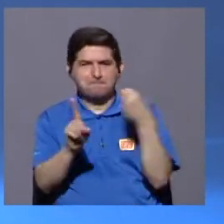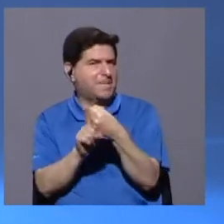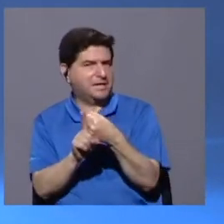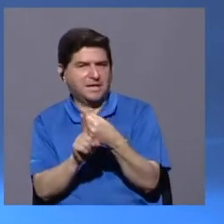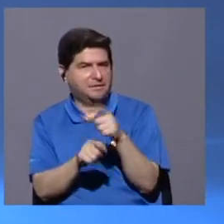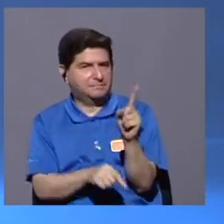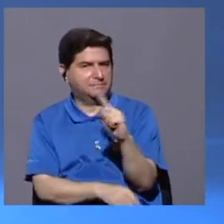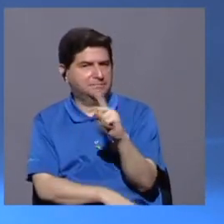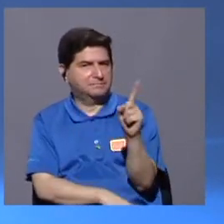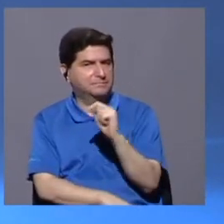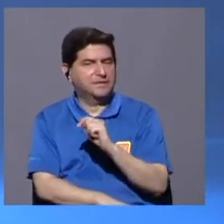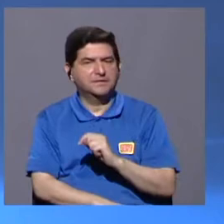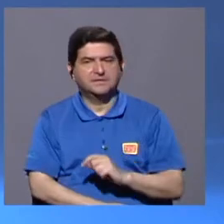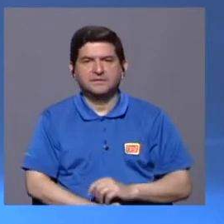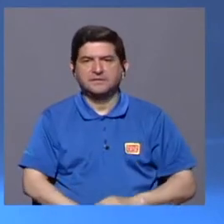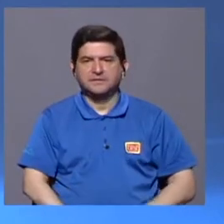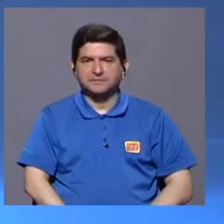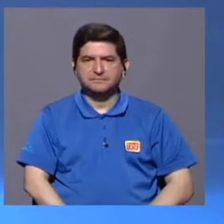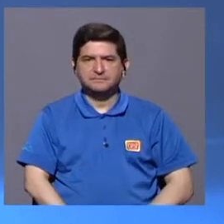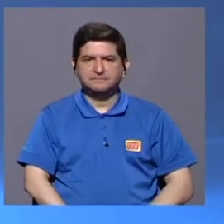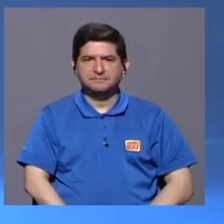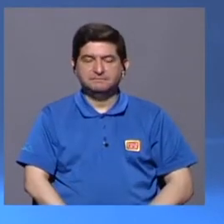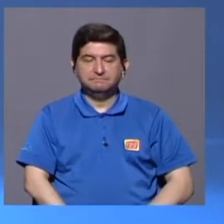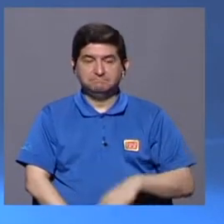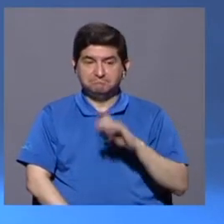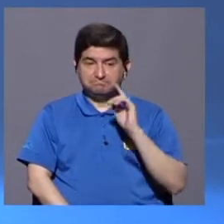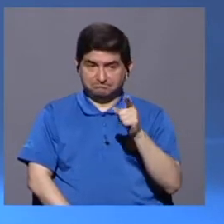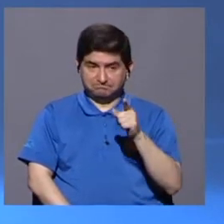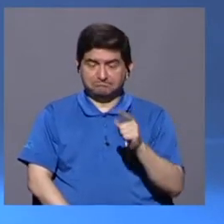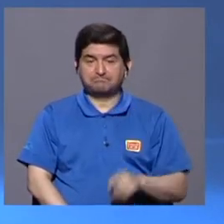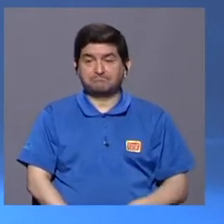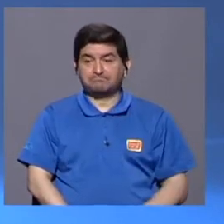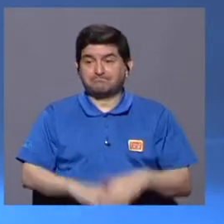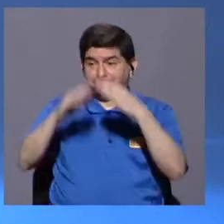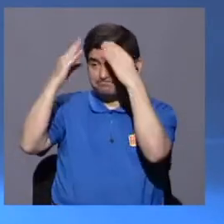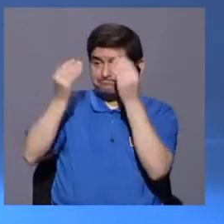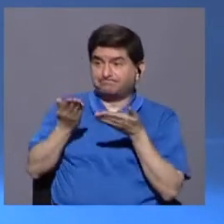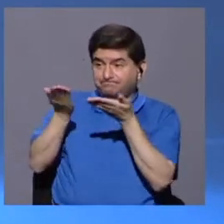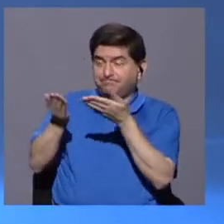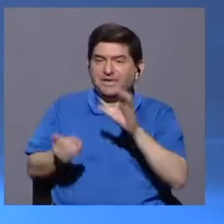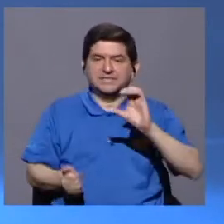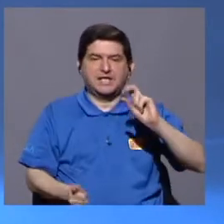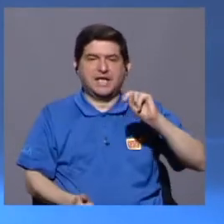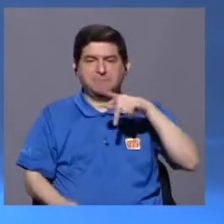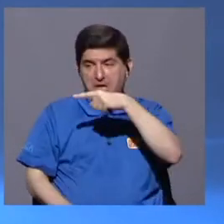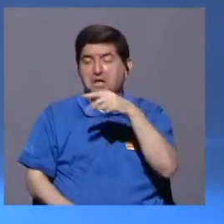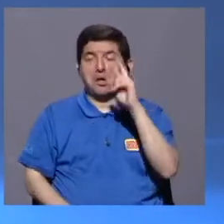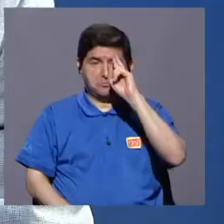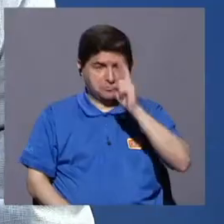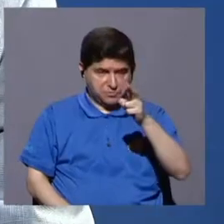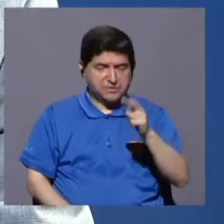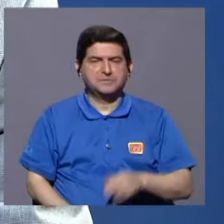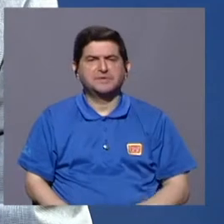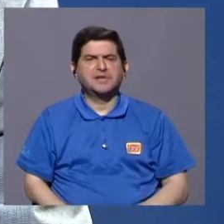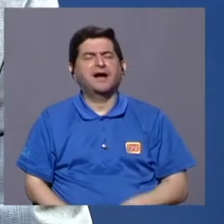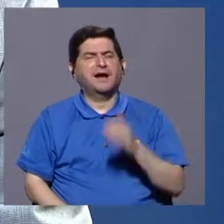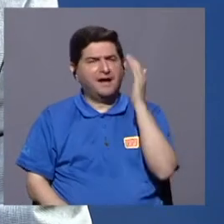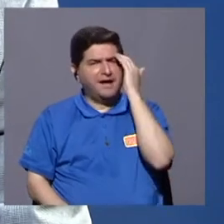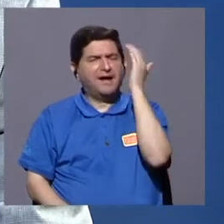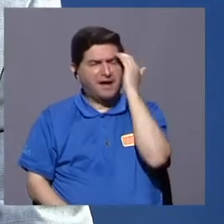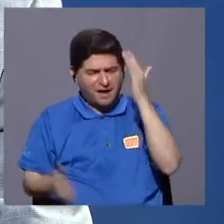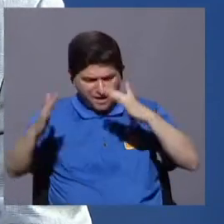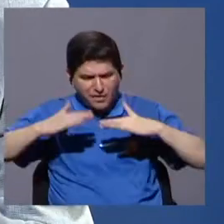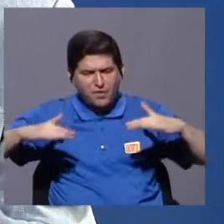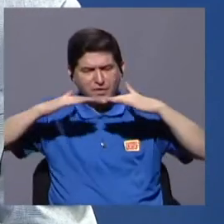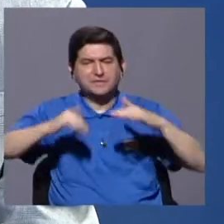bosque. Entonces, eso fue lo que se le trasladó al CNP y ellos respetaron esa decisión. Qué conciencia ambiental, qué increíble,